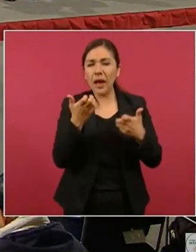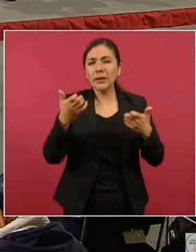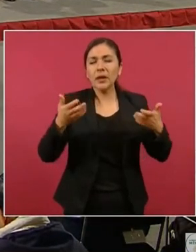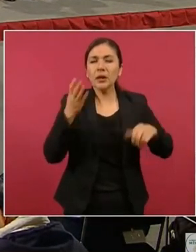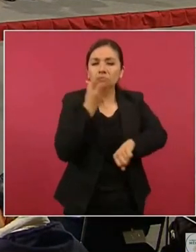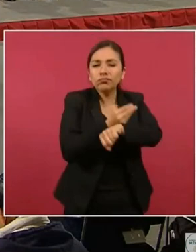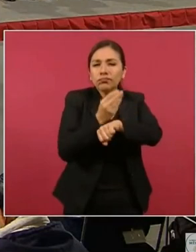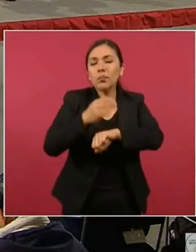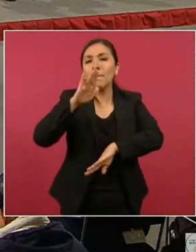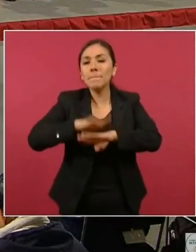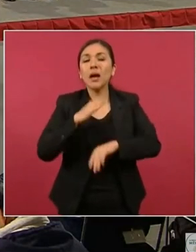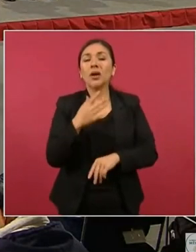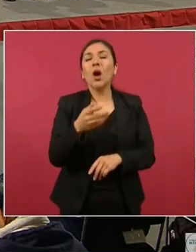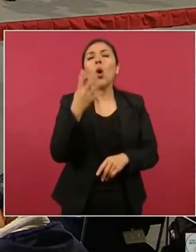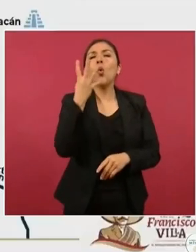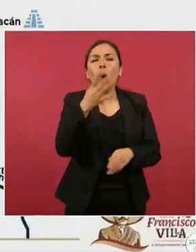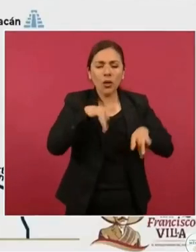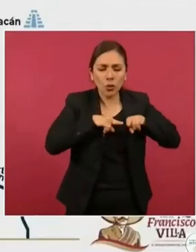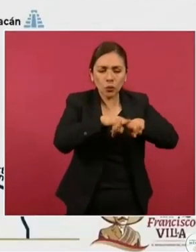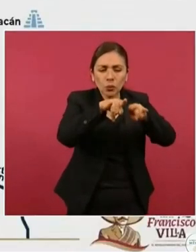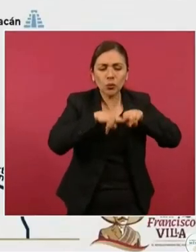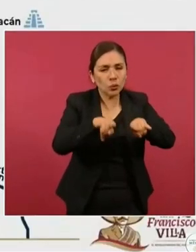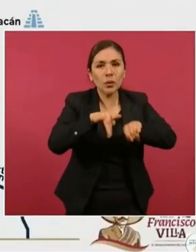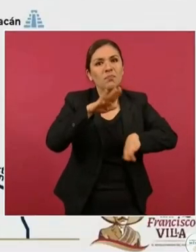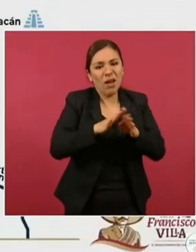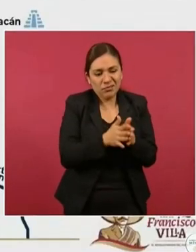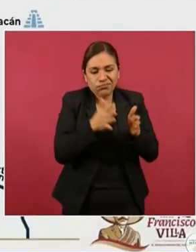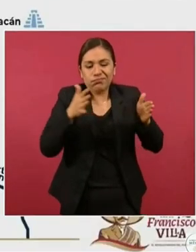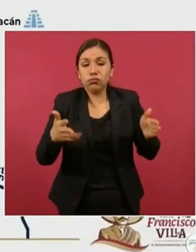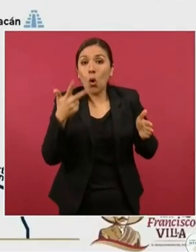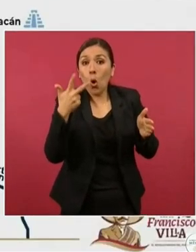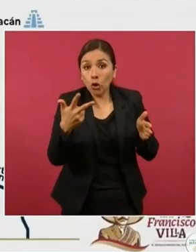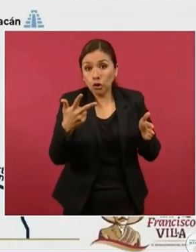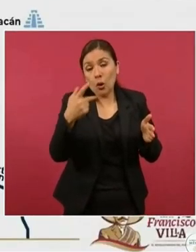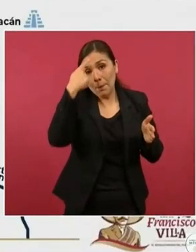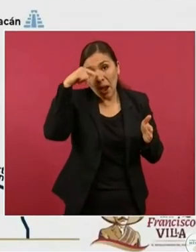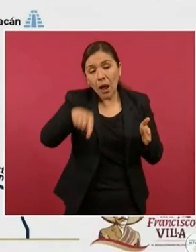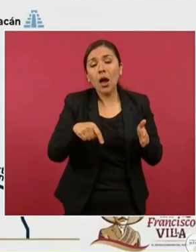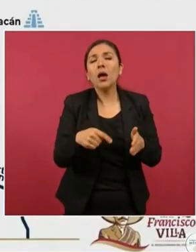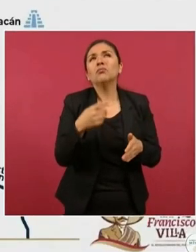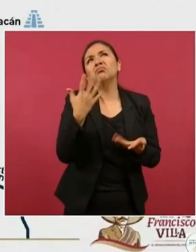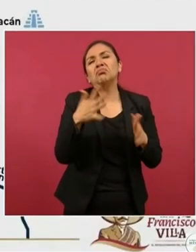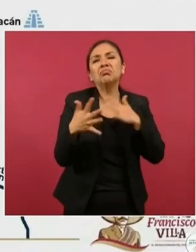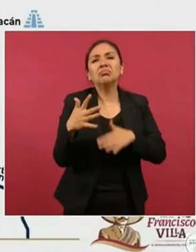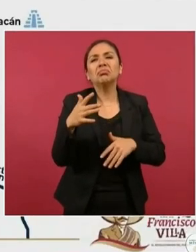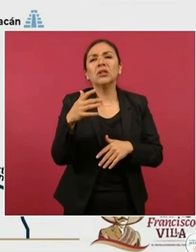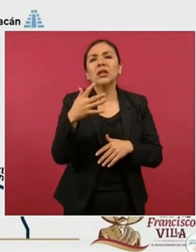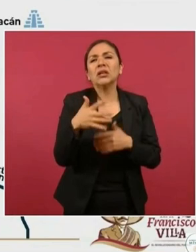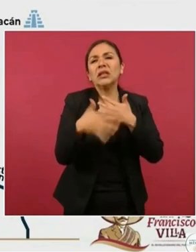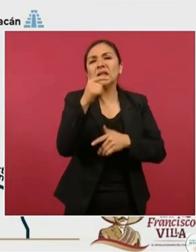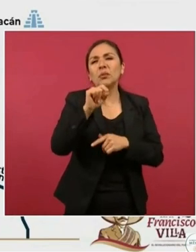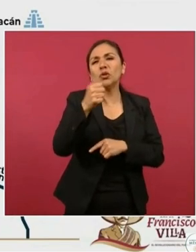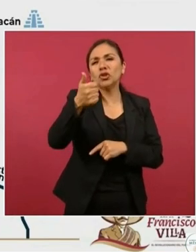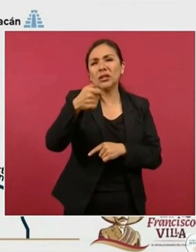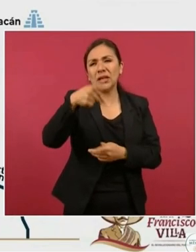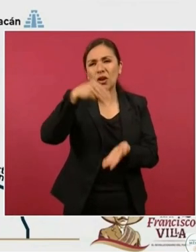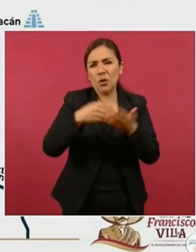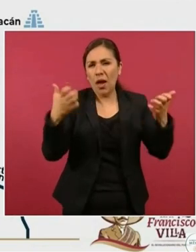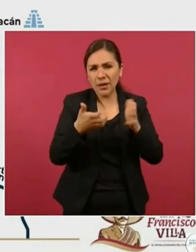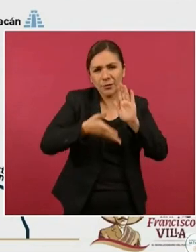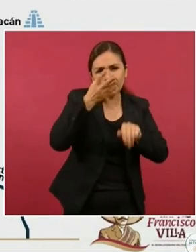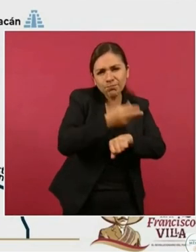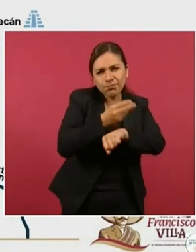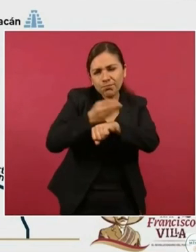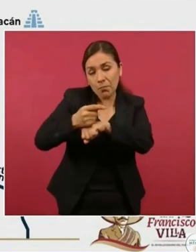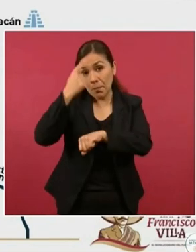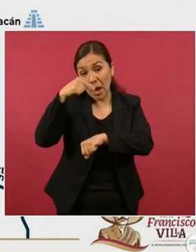de 4 a 8 carriles de la autopista México-Pachuca en un tramo de 15.6 kilómetros. Estuvo a cargo del Fondo Nacional de Infraestructura y se